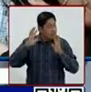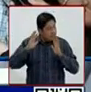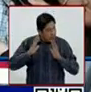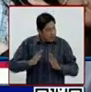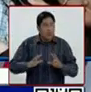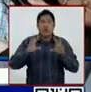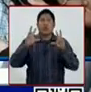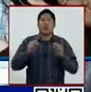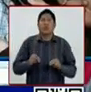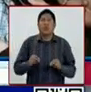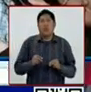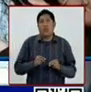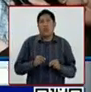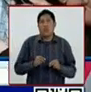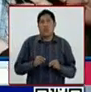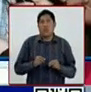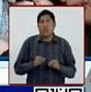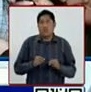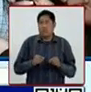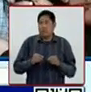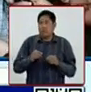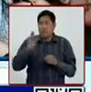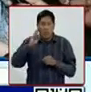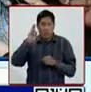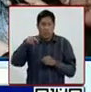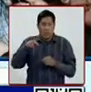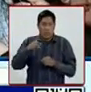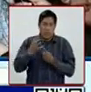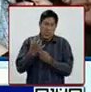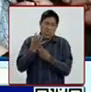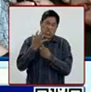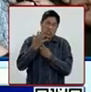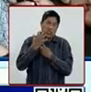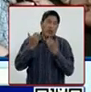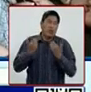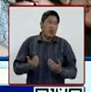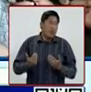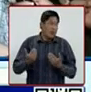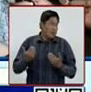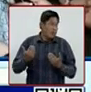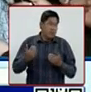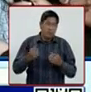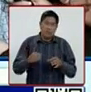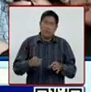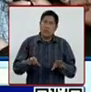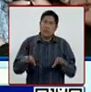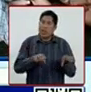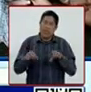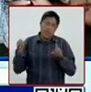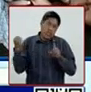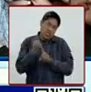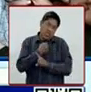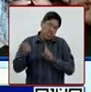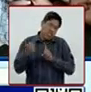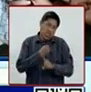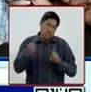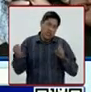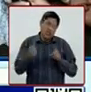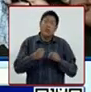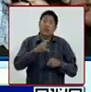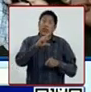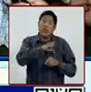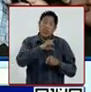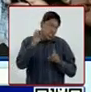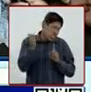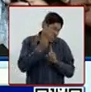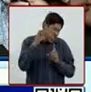no Es lógico que tengamos una presión gente ahorita asumiendo los golpes y el abuso de policial